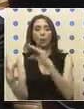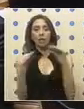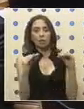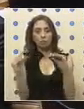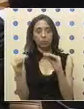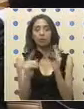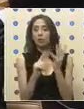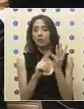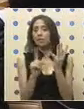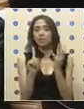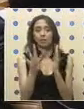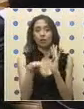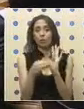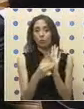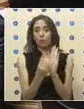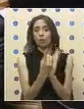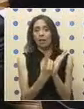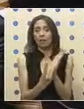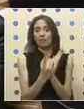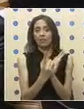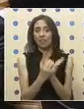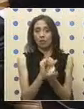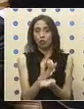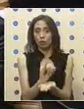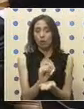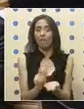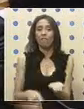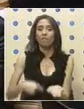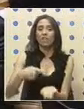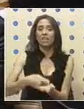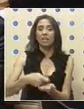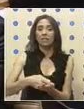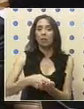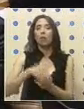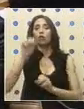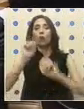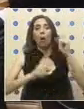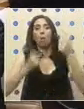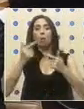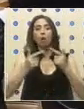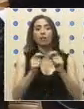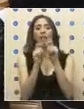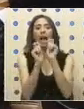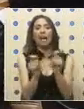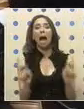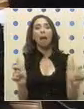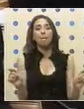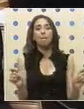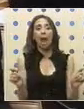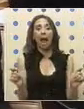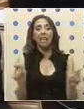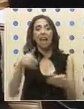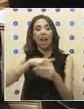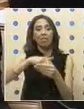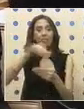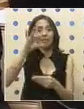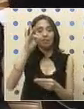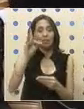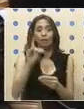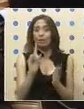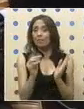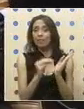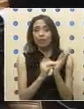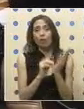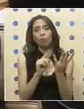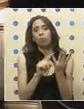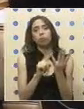en el diseño institucional el financiamiento de la política de las campañas, la transparencia del financiamiento de la política de las campañas, eso está completamente cojo.